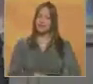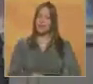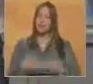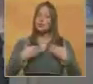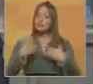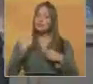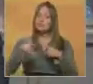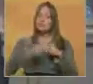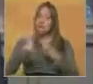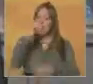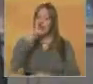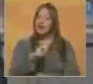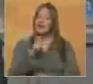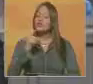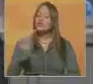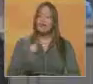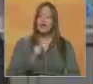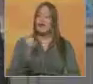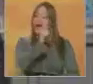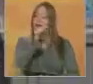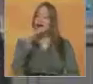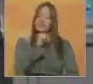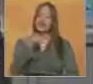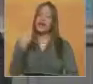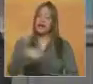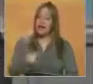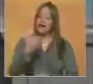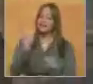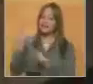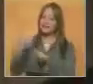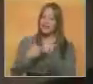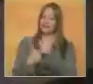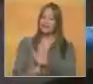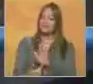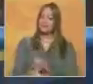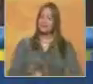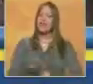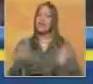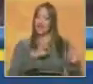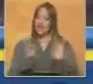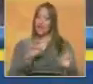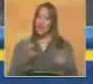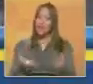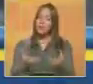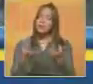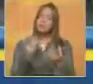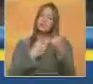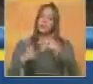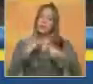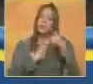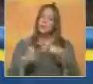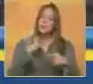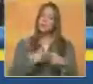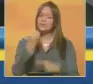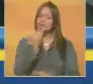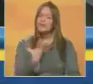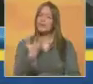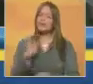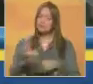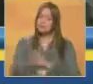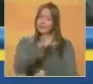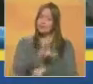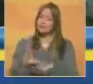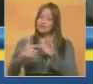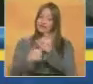las edades bailaron y cantaron al ritmo del Rey Momo. El escenario del Teatro Baral se llenó de color para presentar un evento artístico y